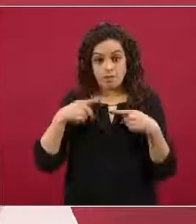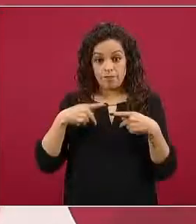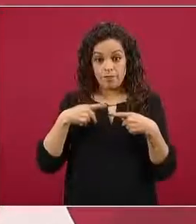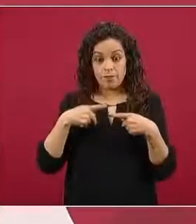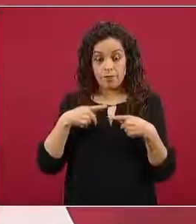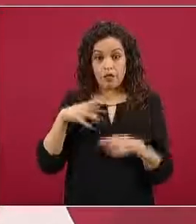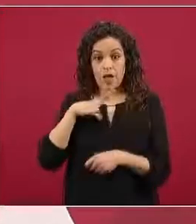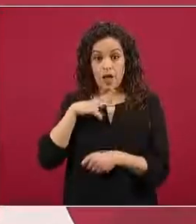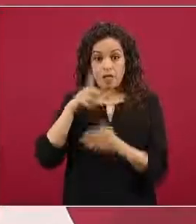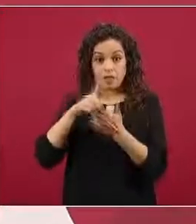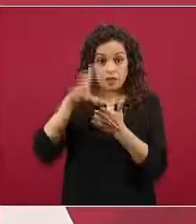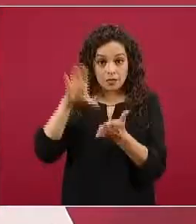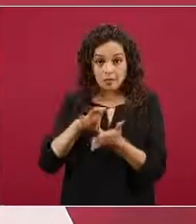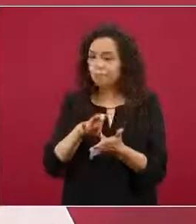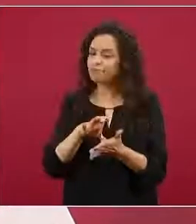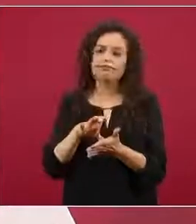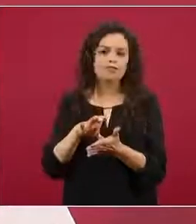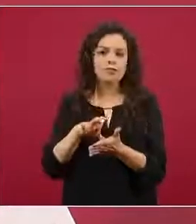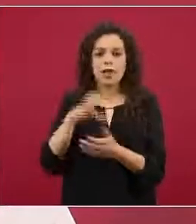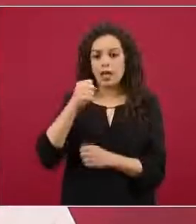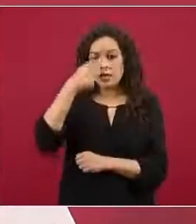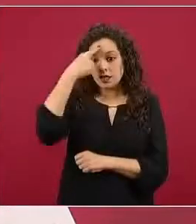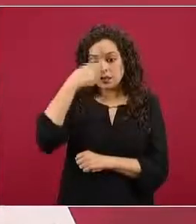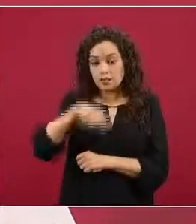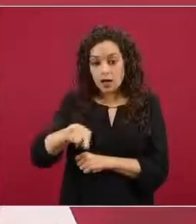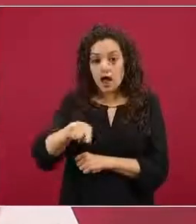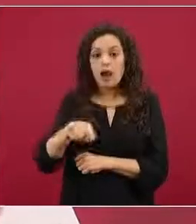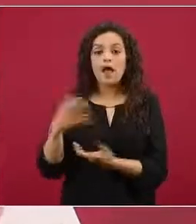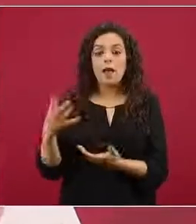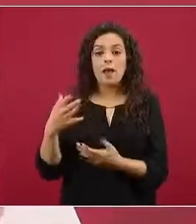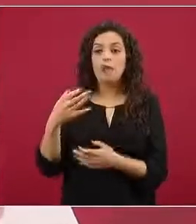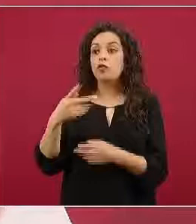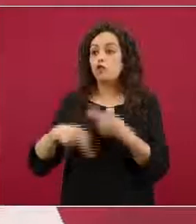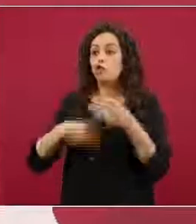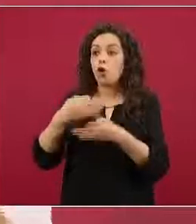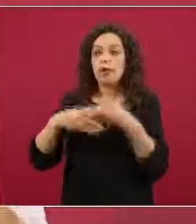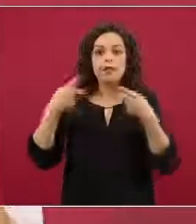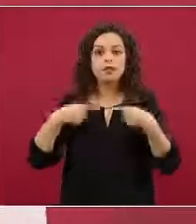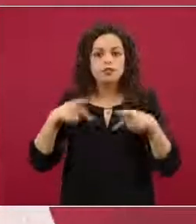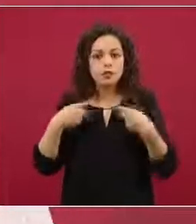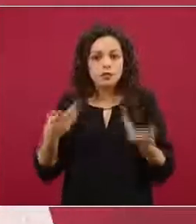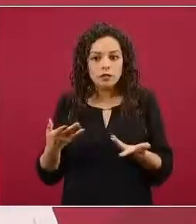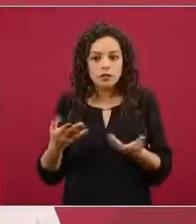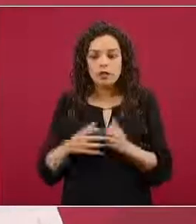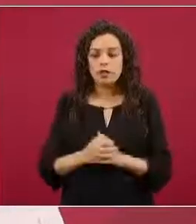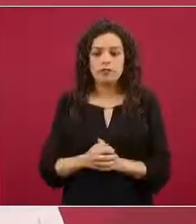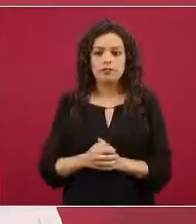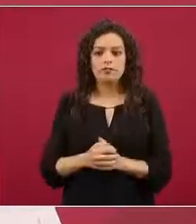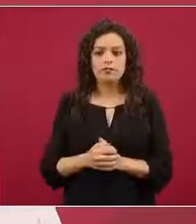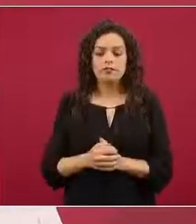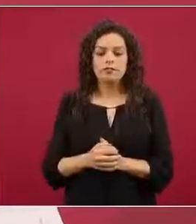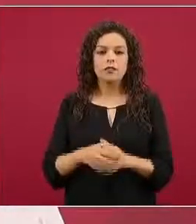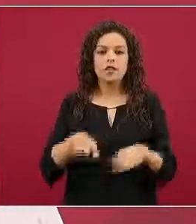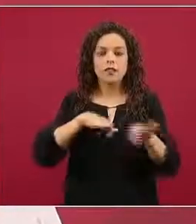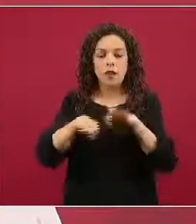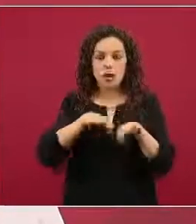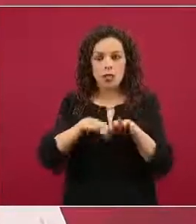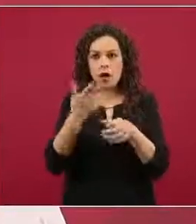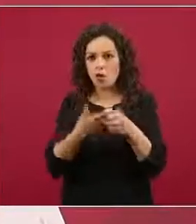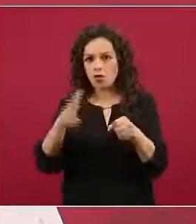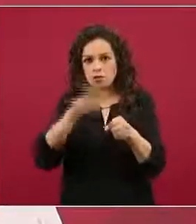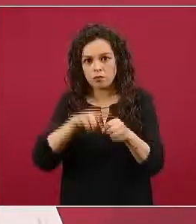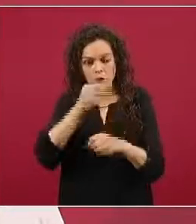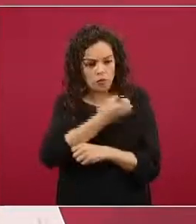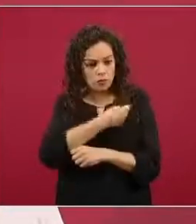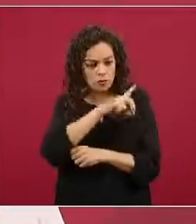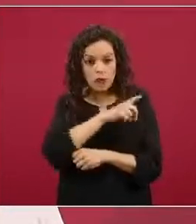viven con discapacidad, sino es para que el personal de salud y todo el personal de salud que nos esté viendo en